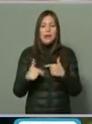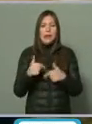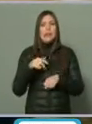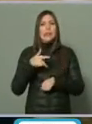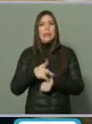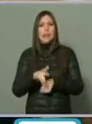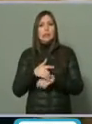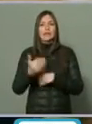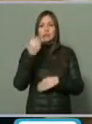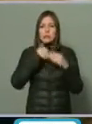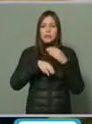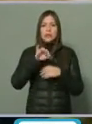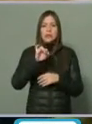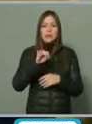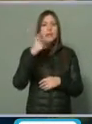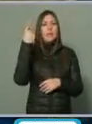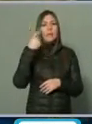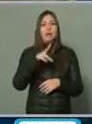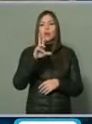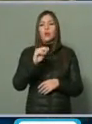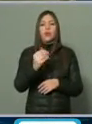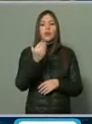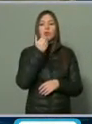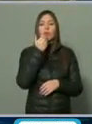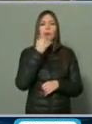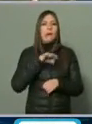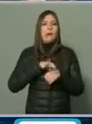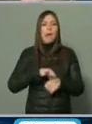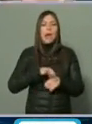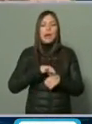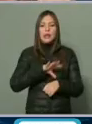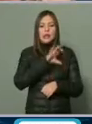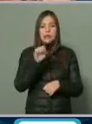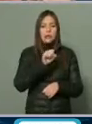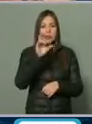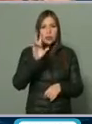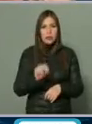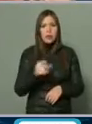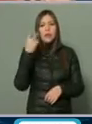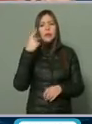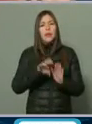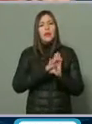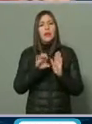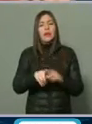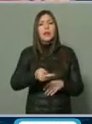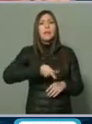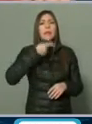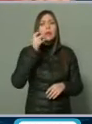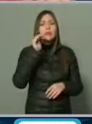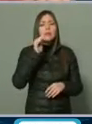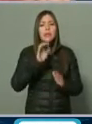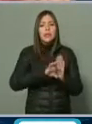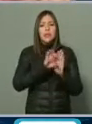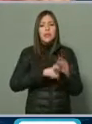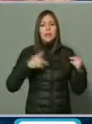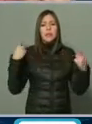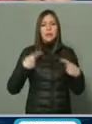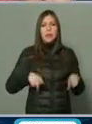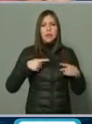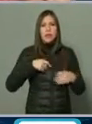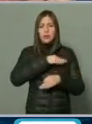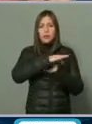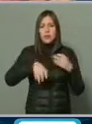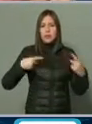no comen masa muscular. Ahora, para contestar puntualmente tu pregunta, la respuesta es, nosotros, fíjense ustedes